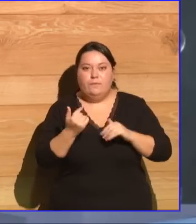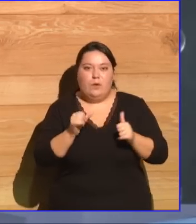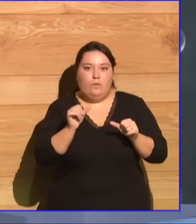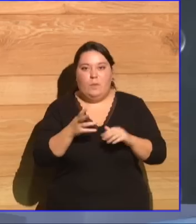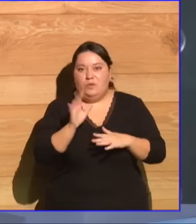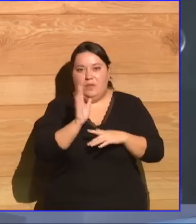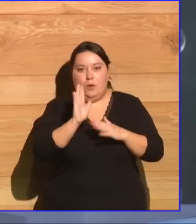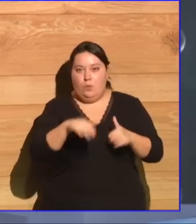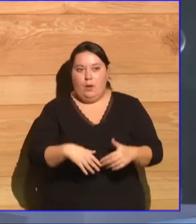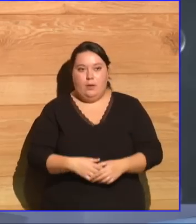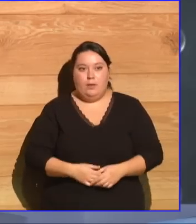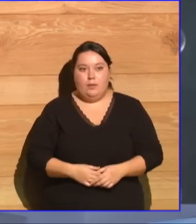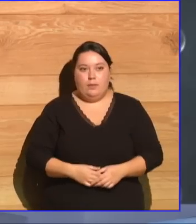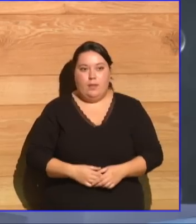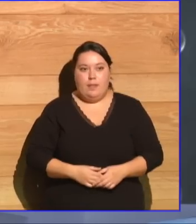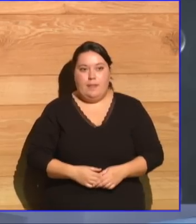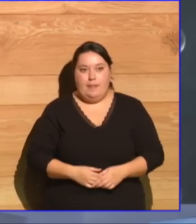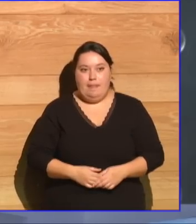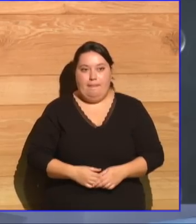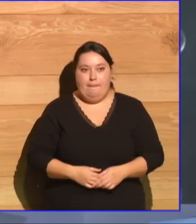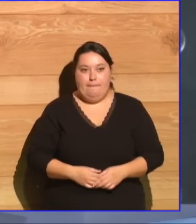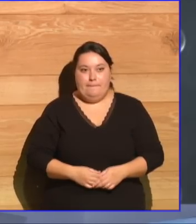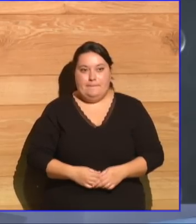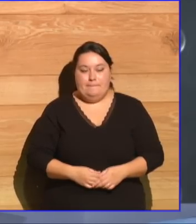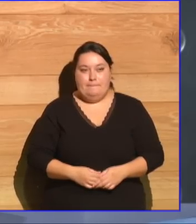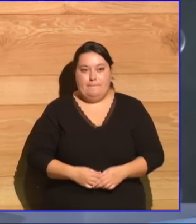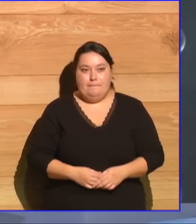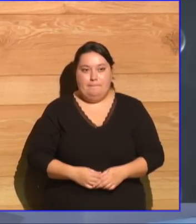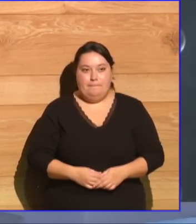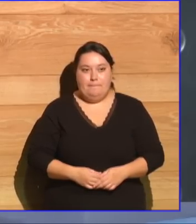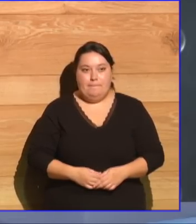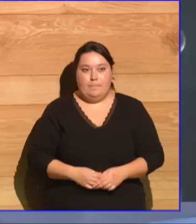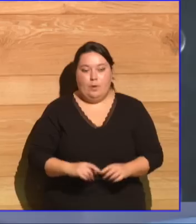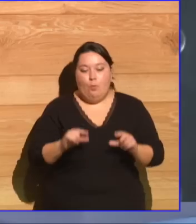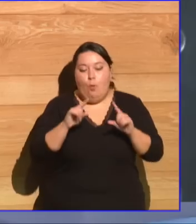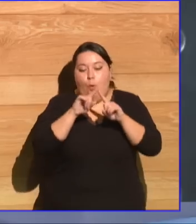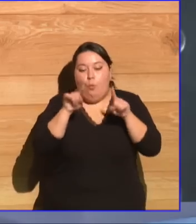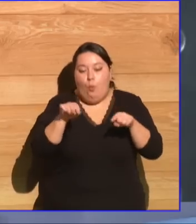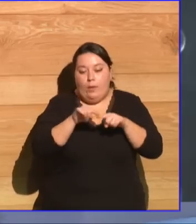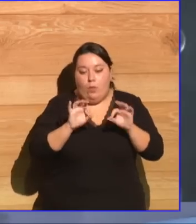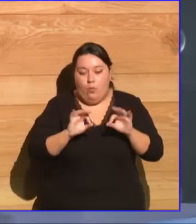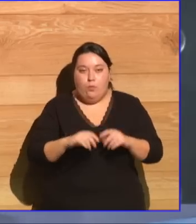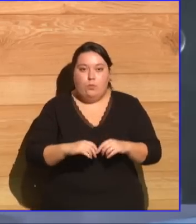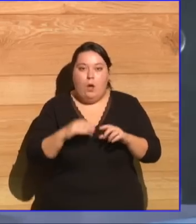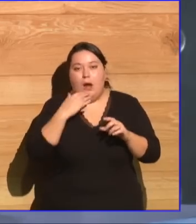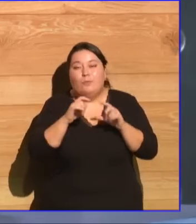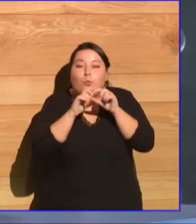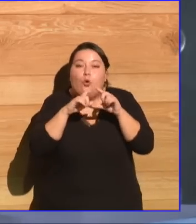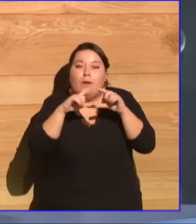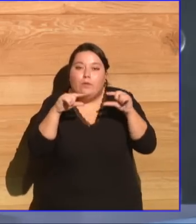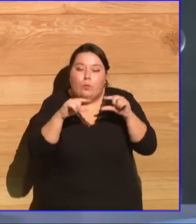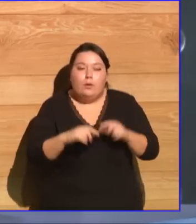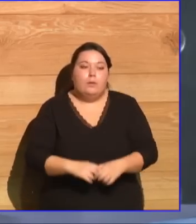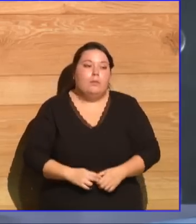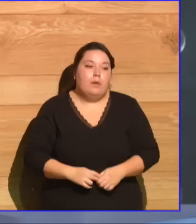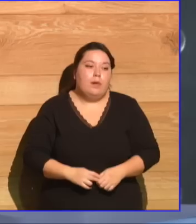en cine. En la Academy, durante el cine clásico, era el más habitual, Ah, sí. que se le llama cuadrado muchas veces, pero es rectangular. Un poquito regular. En